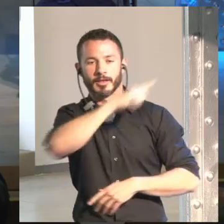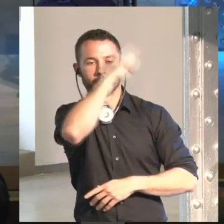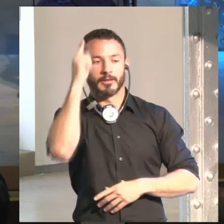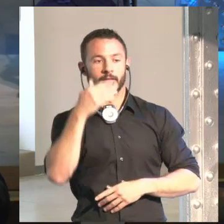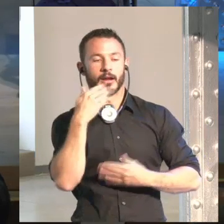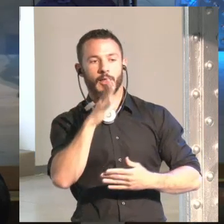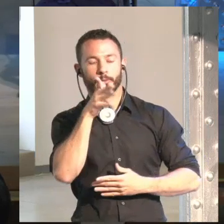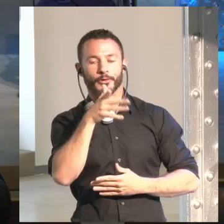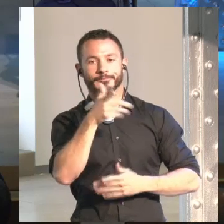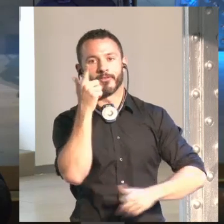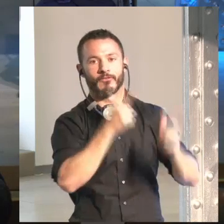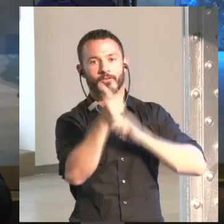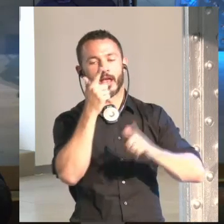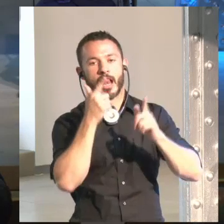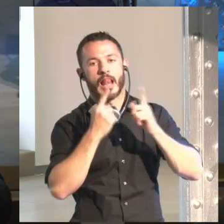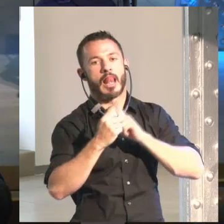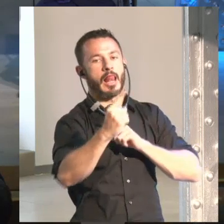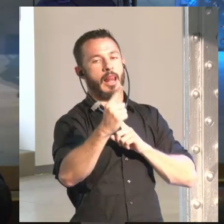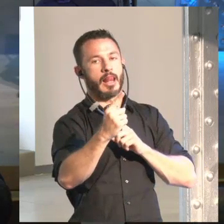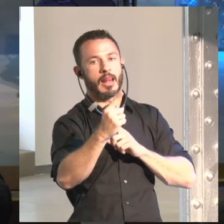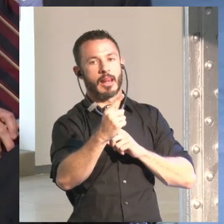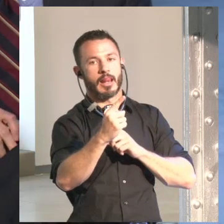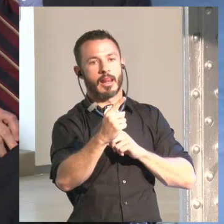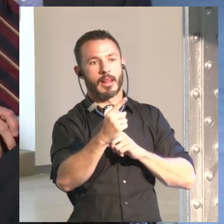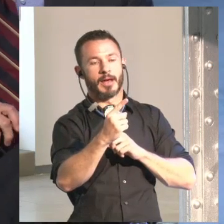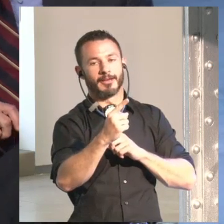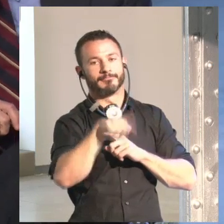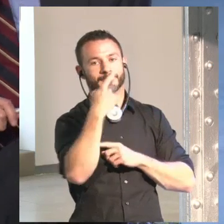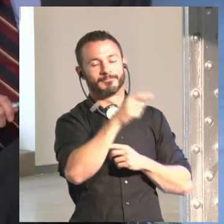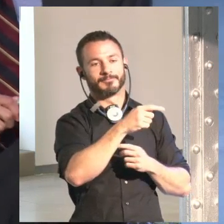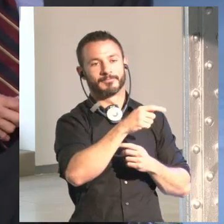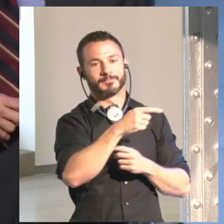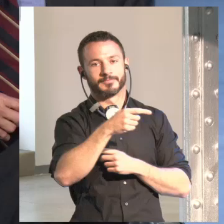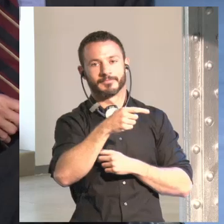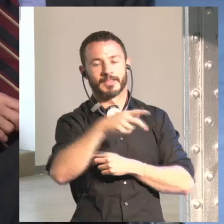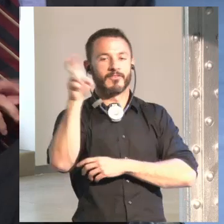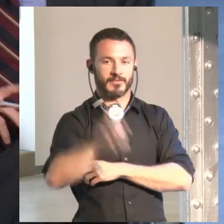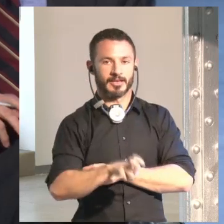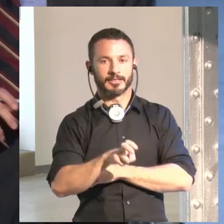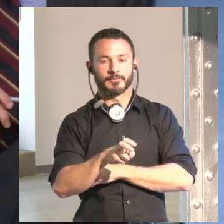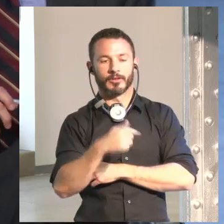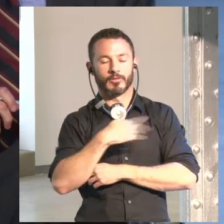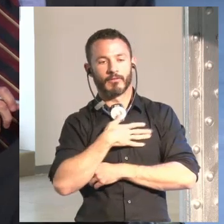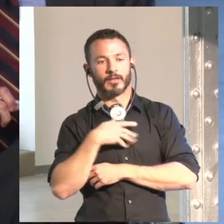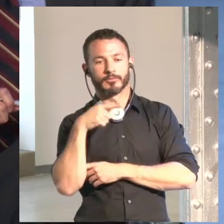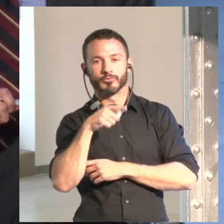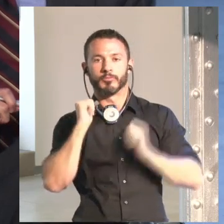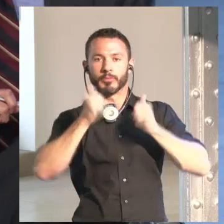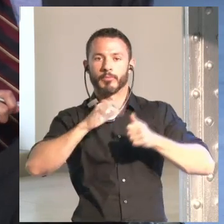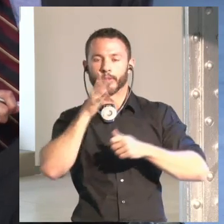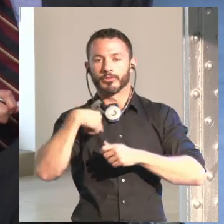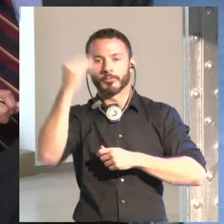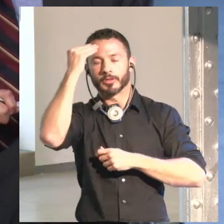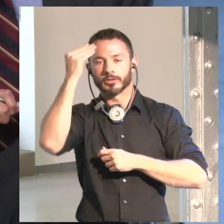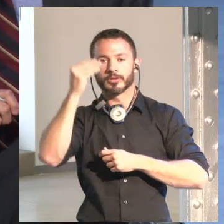este largo viaje que has emprendido para venir aquí. Yo quería empezar contigo porque creo que tu